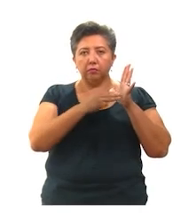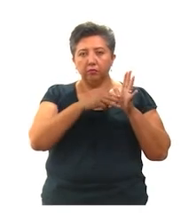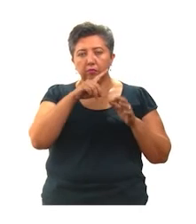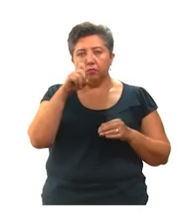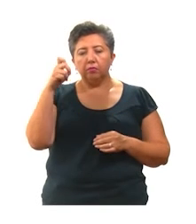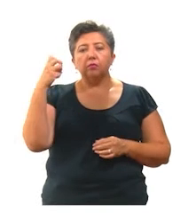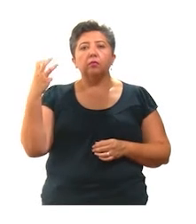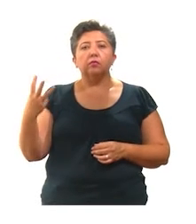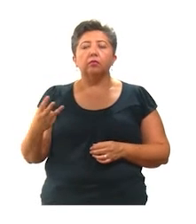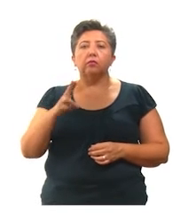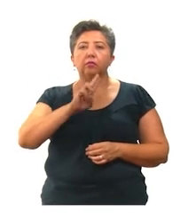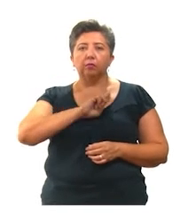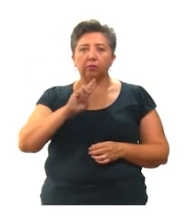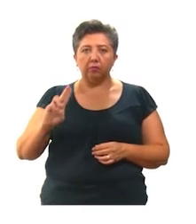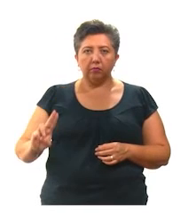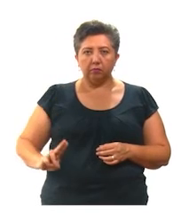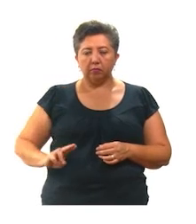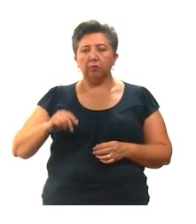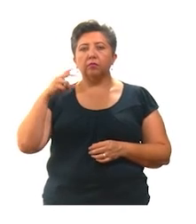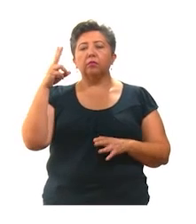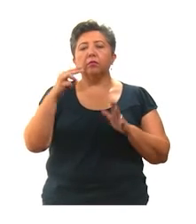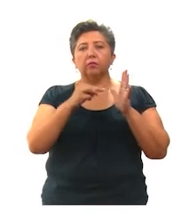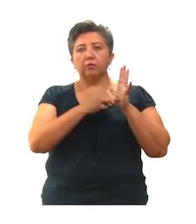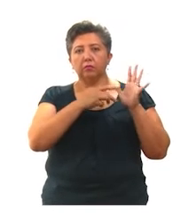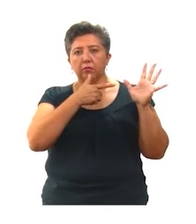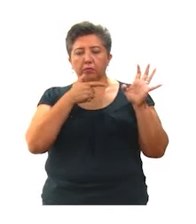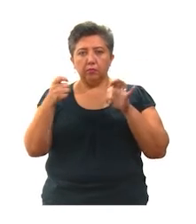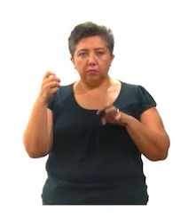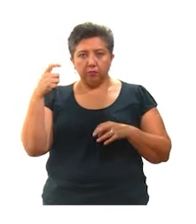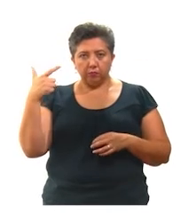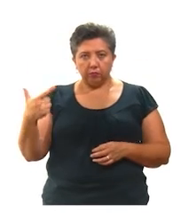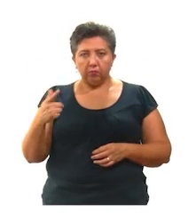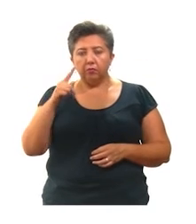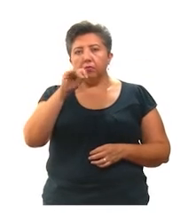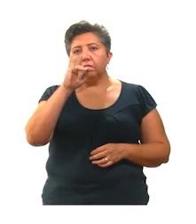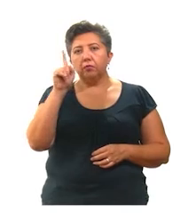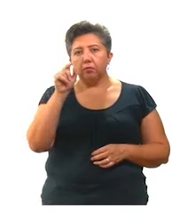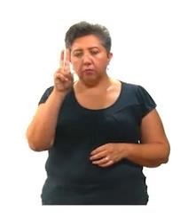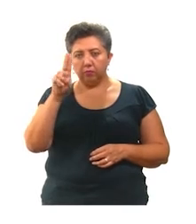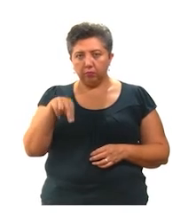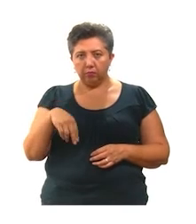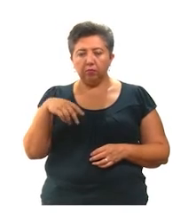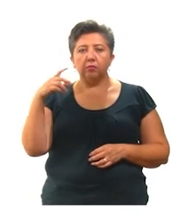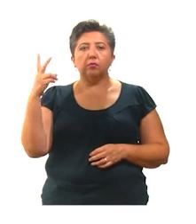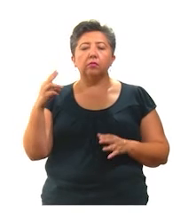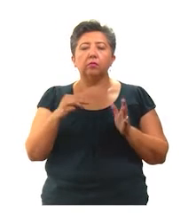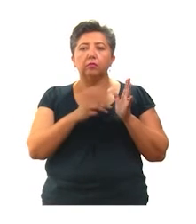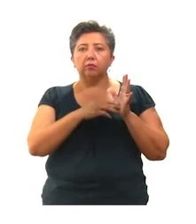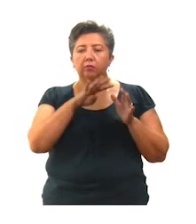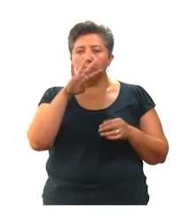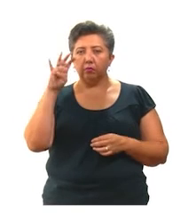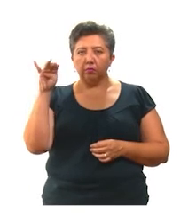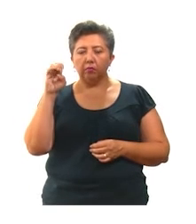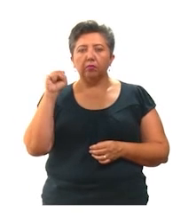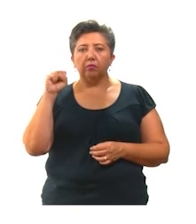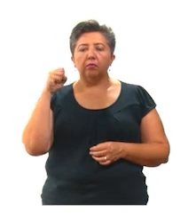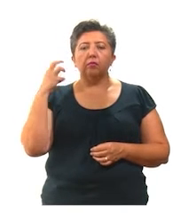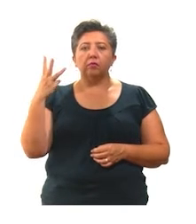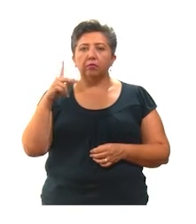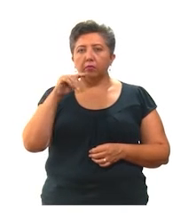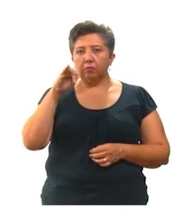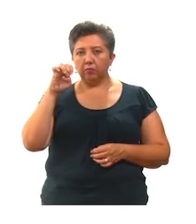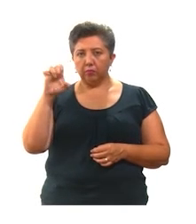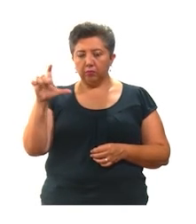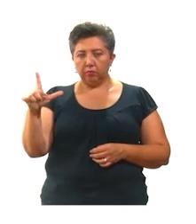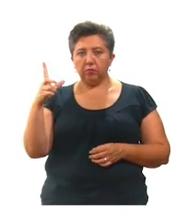Tishokop, 703. Peto, 443. Oshkutskap, 397. Temozon, 368.